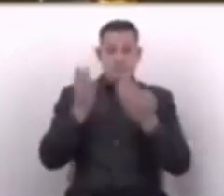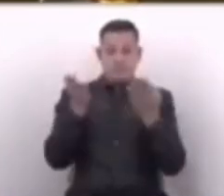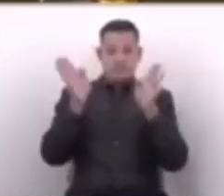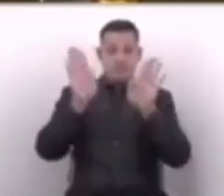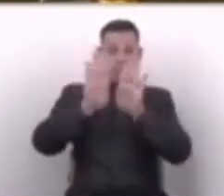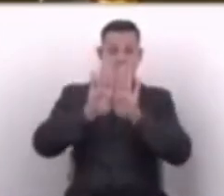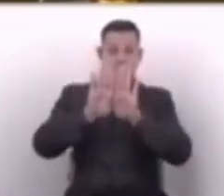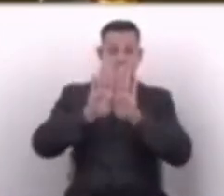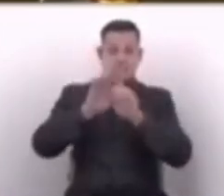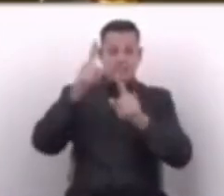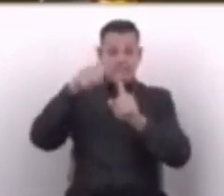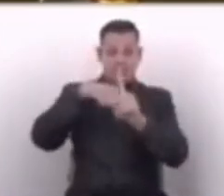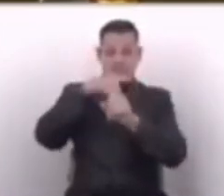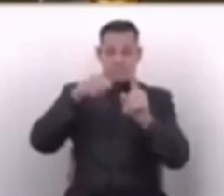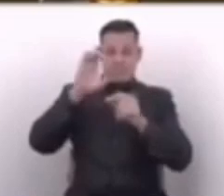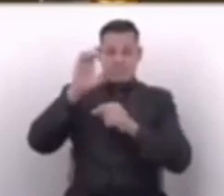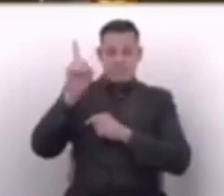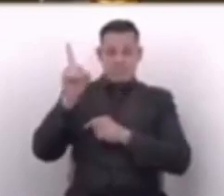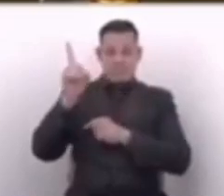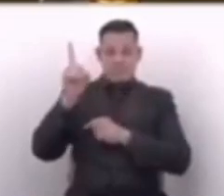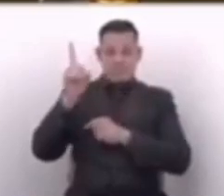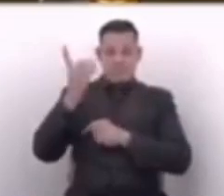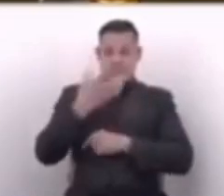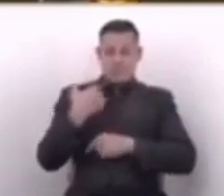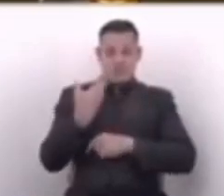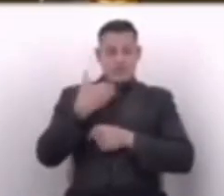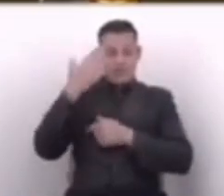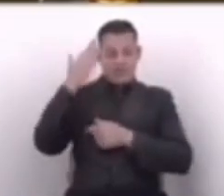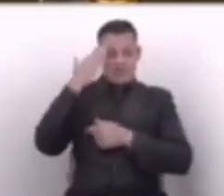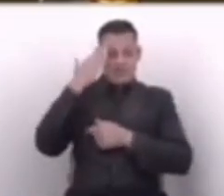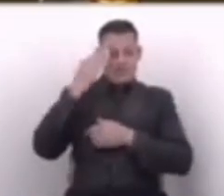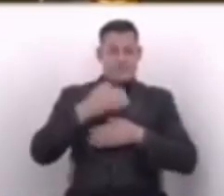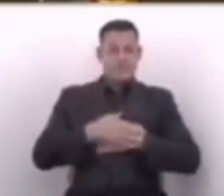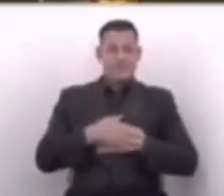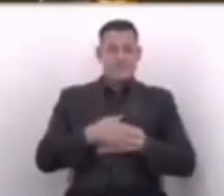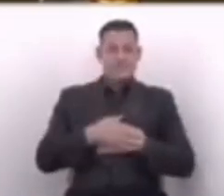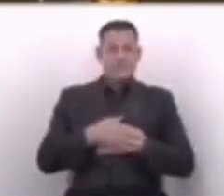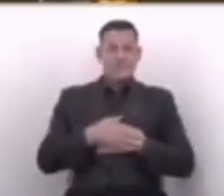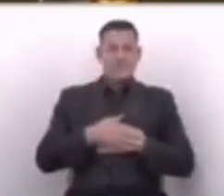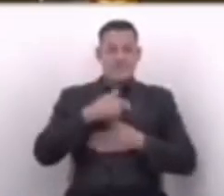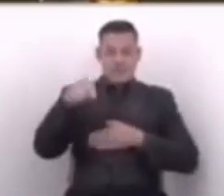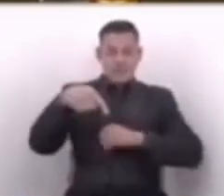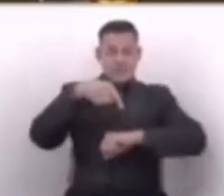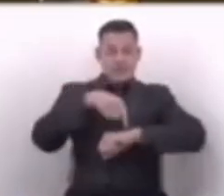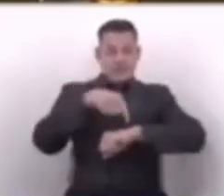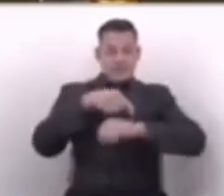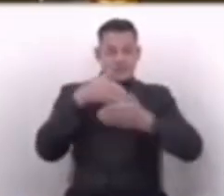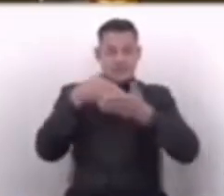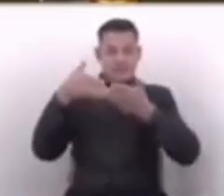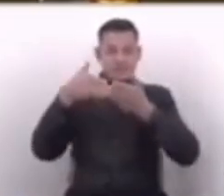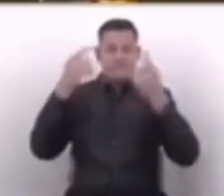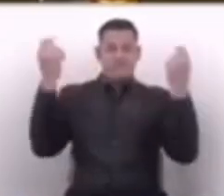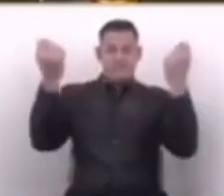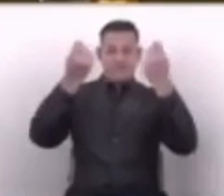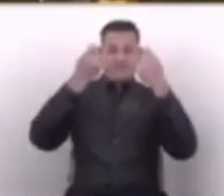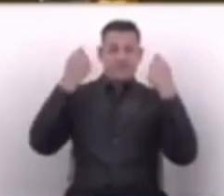cancelaron al CD, todos lo recordarán. En ese momento comenzaron a